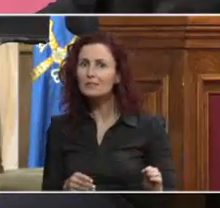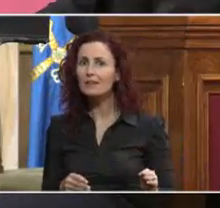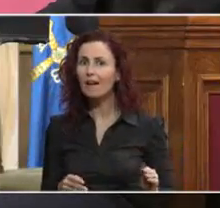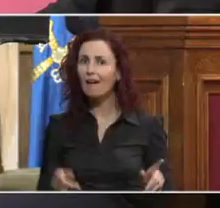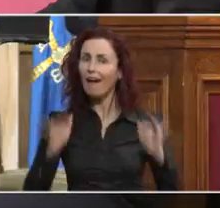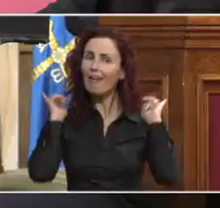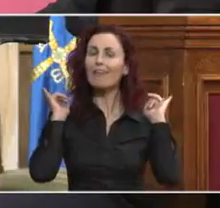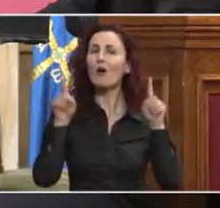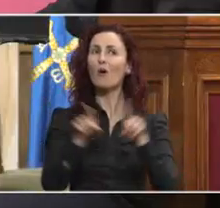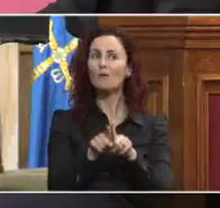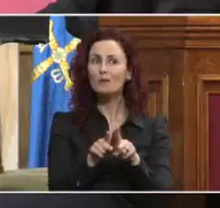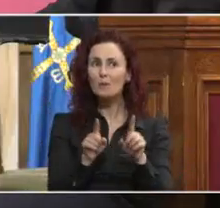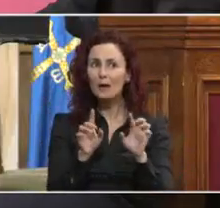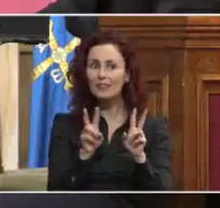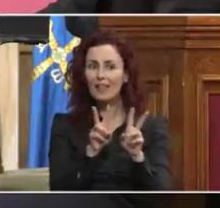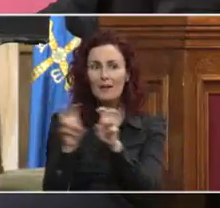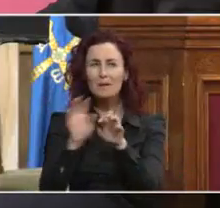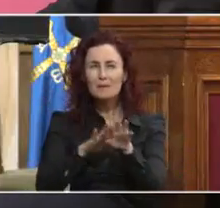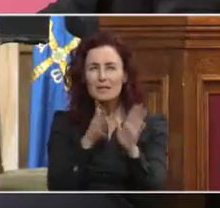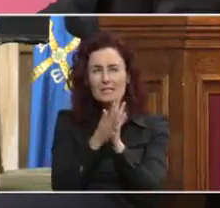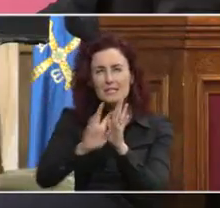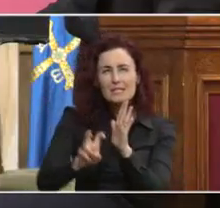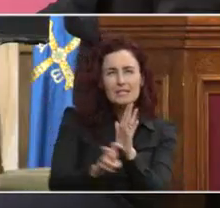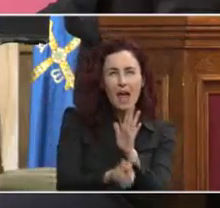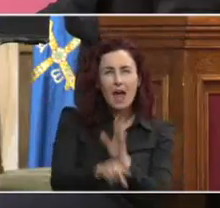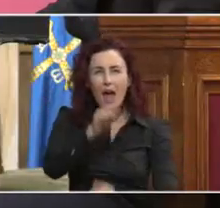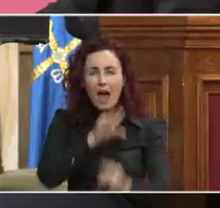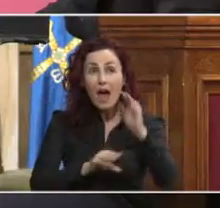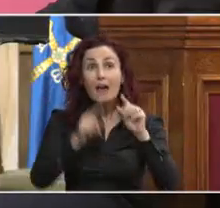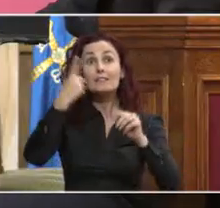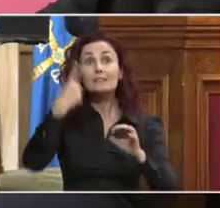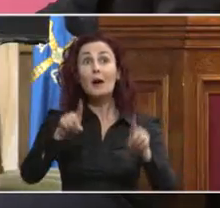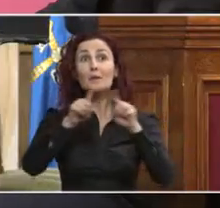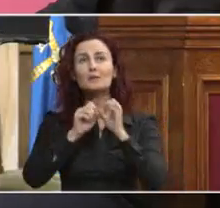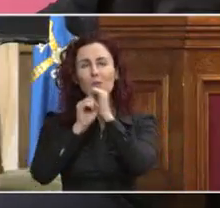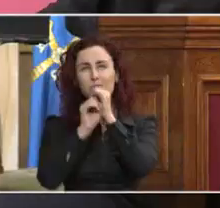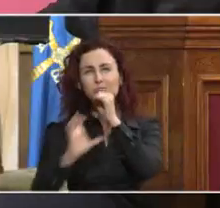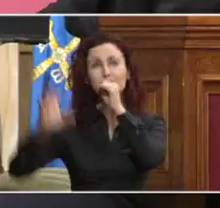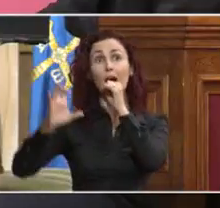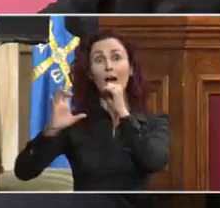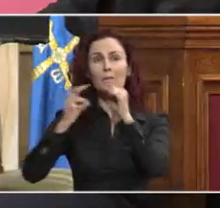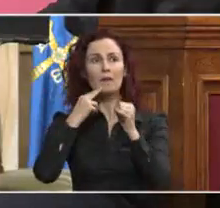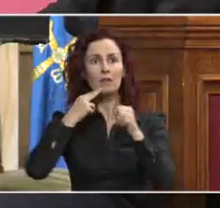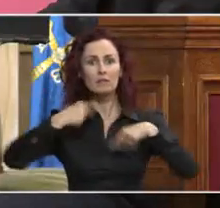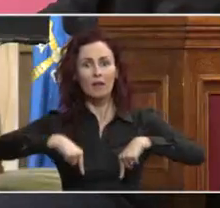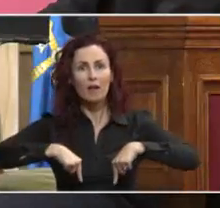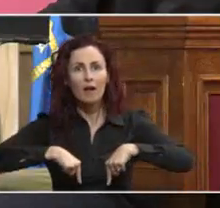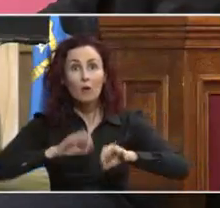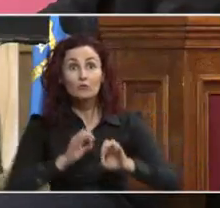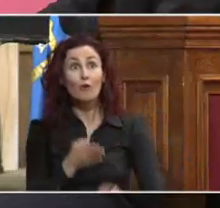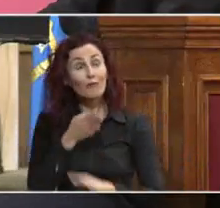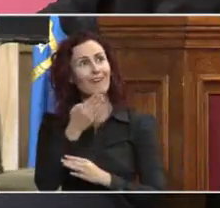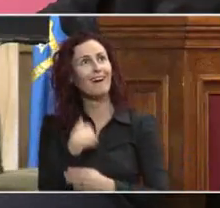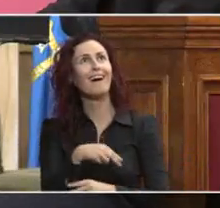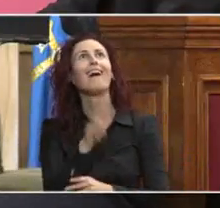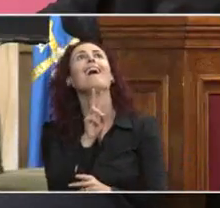tal constelación de connotaciones plurisignificantes que sabemos que el juglar Ludovico trepa, teme, tiembla al visitar a su amada